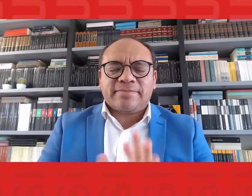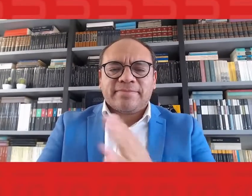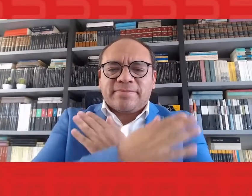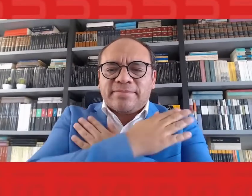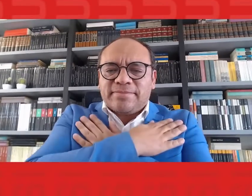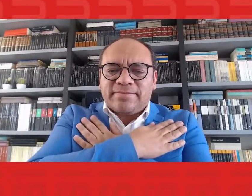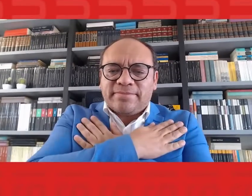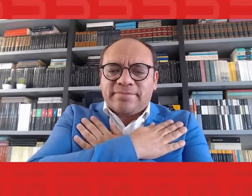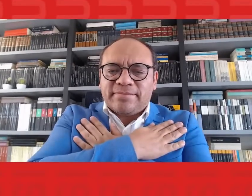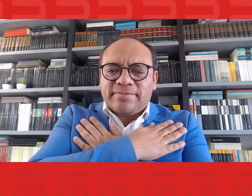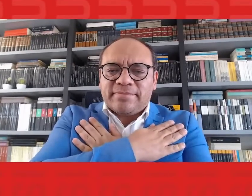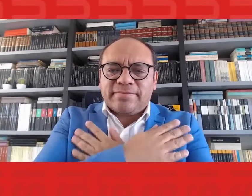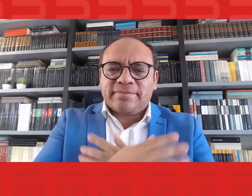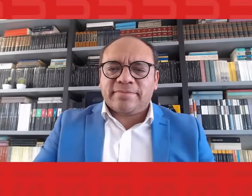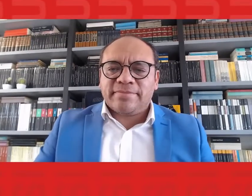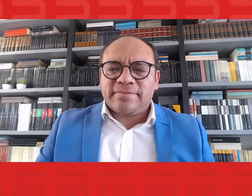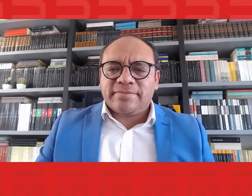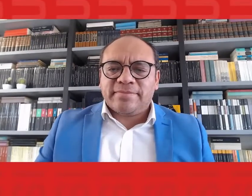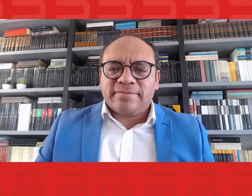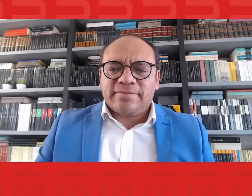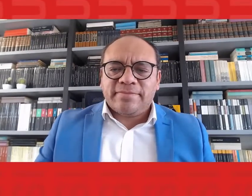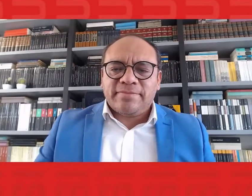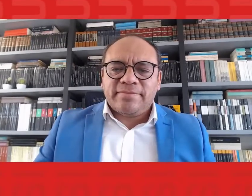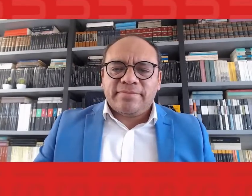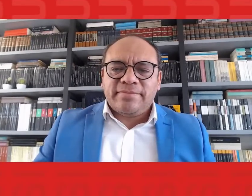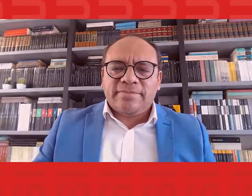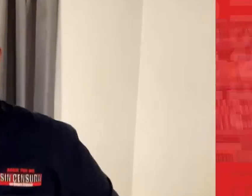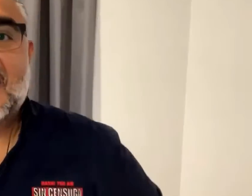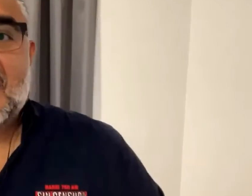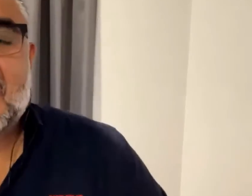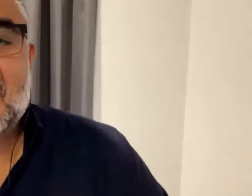que sí, te mando un abrazo, Ricardo Sevilla, el maestro Ricardo Sevilla, hablando con nosotros sin censura.